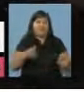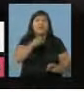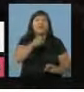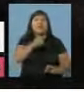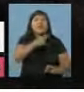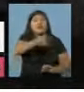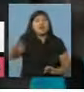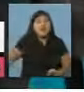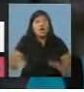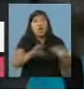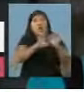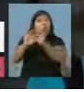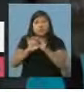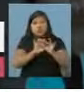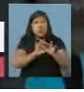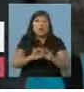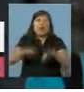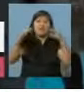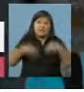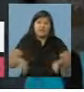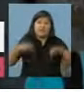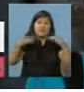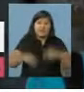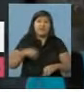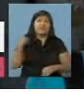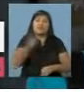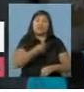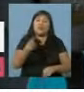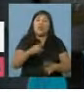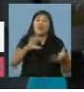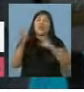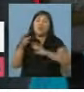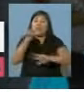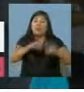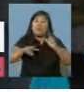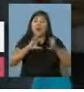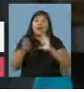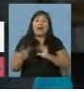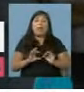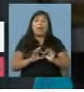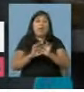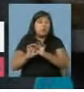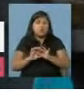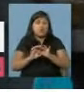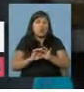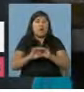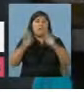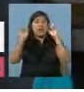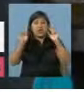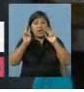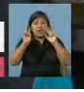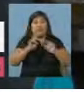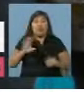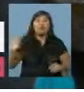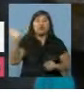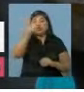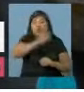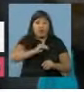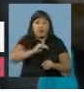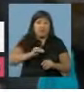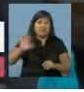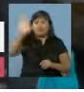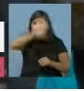y lo hizo Fernández, tenemos que buscar nosotros la unidad del peronismo en toda la provincia. Si no lo